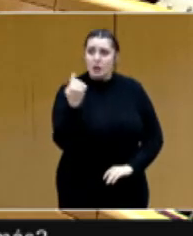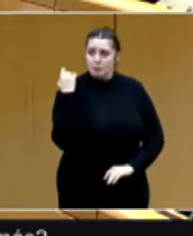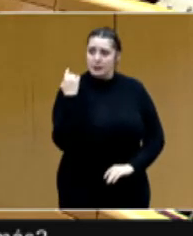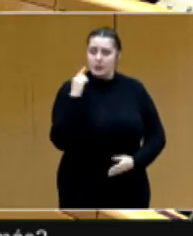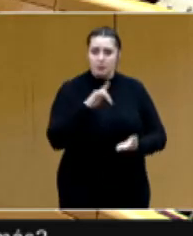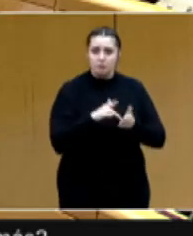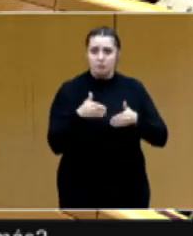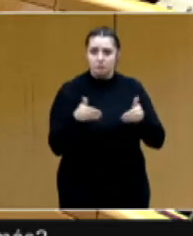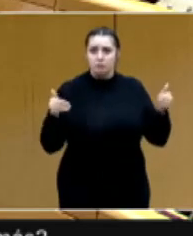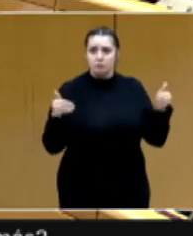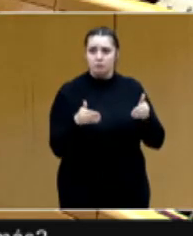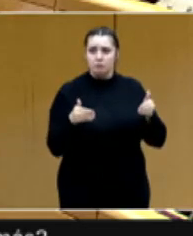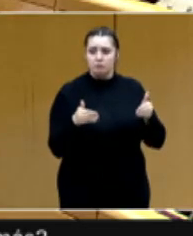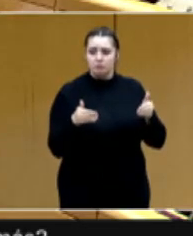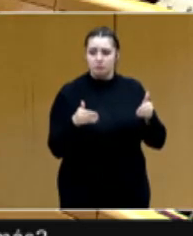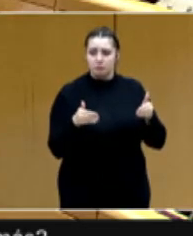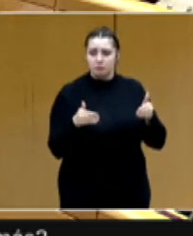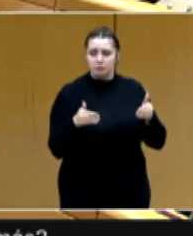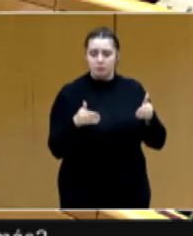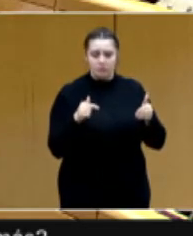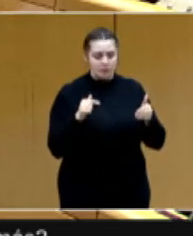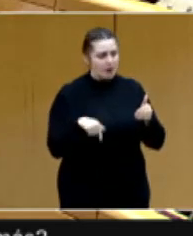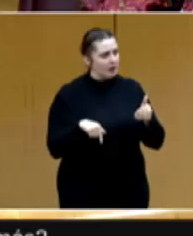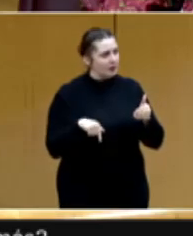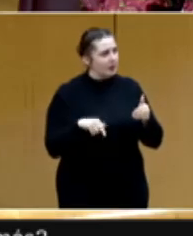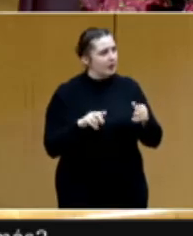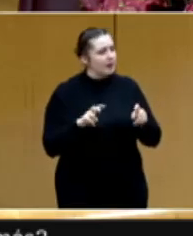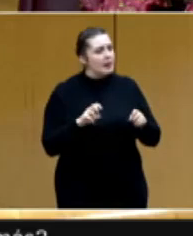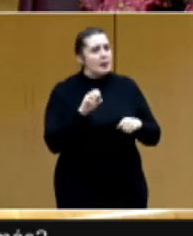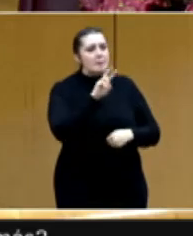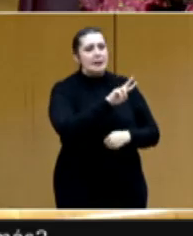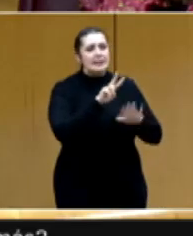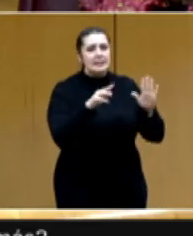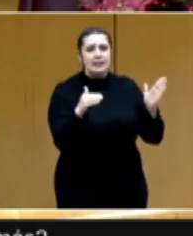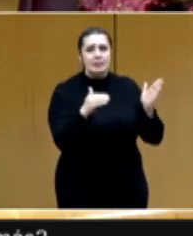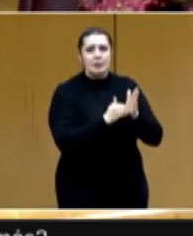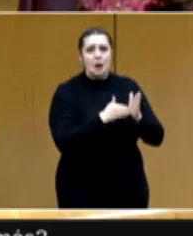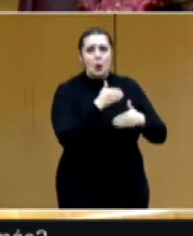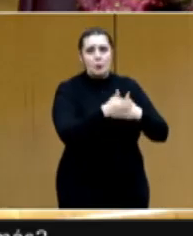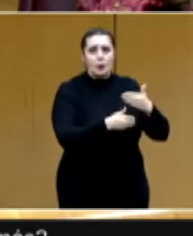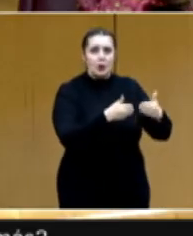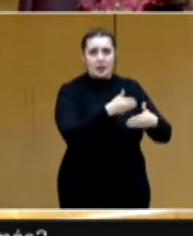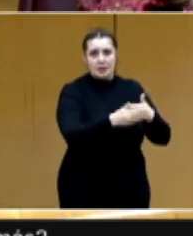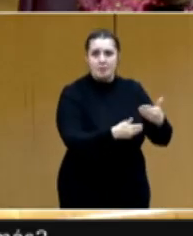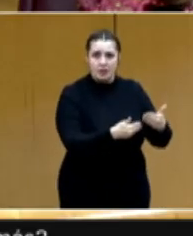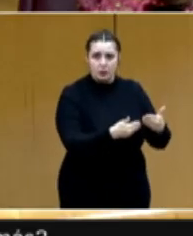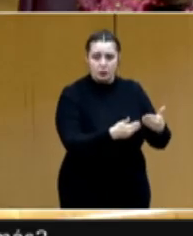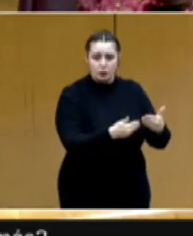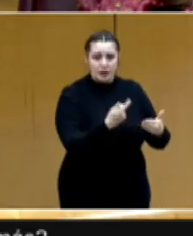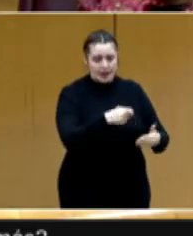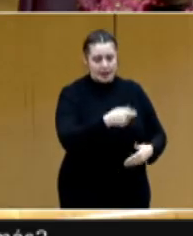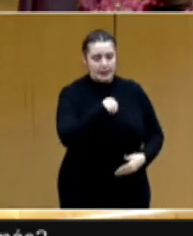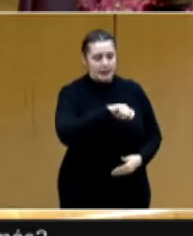iniciaron no tengo aquí el dato exacto algo más de 27.000 Procedimientos en España